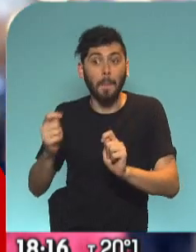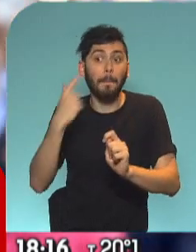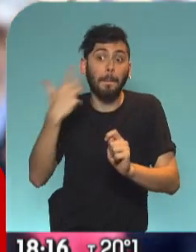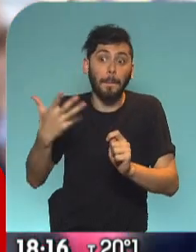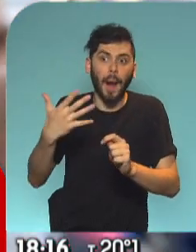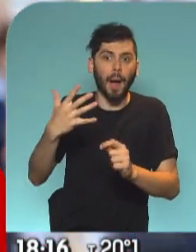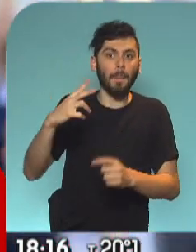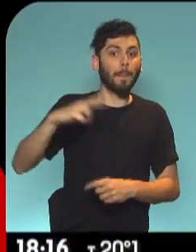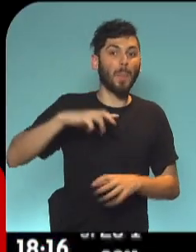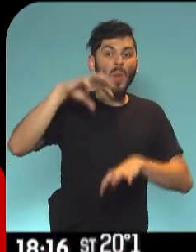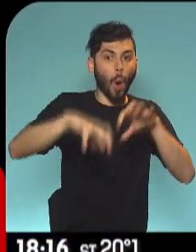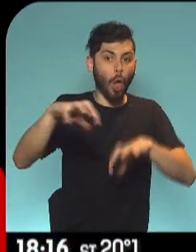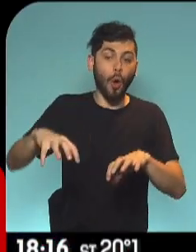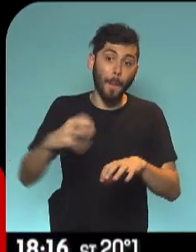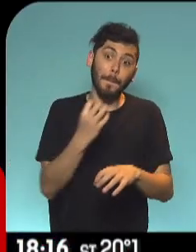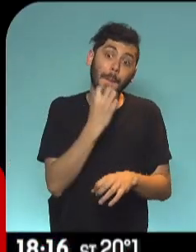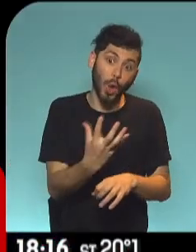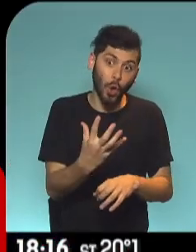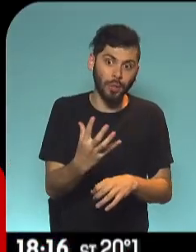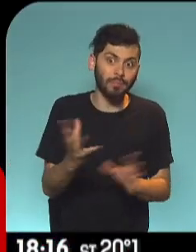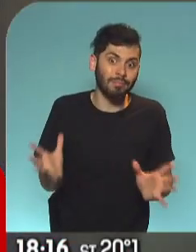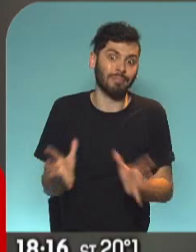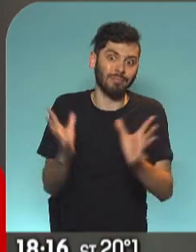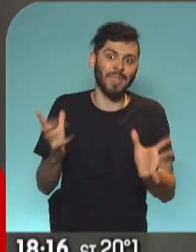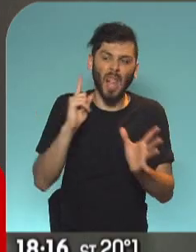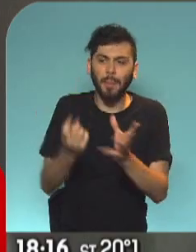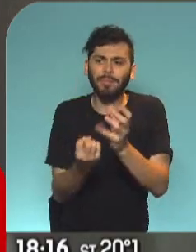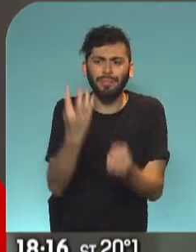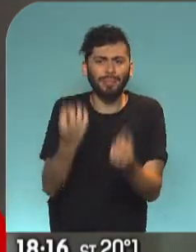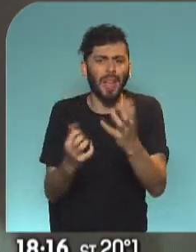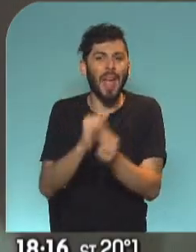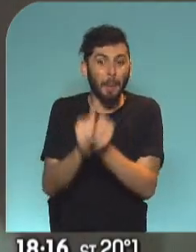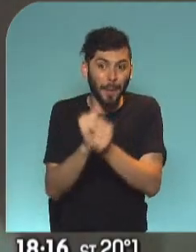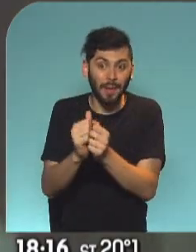inversión privada y, por supuesto, la creación de empresas y, por consiguiente, de más trabajo.